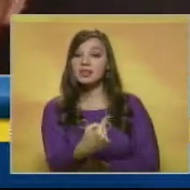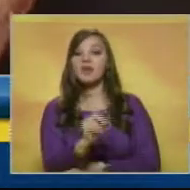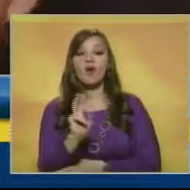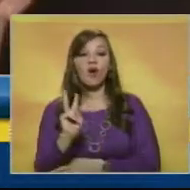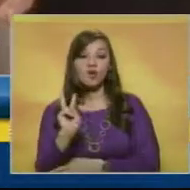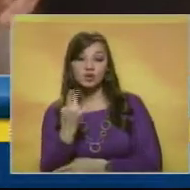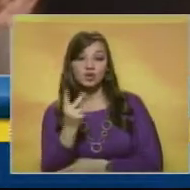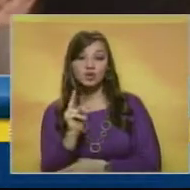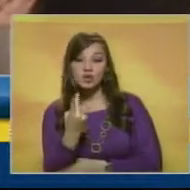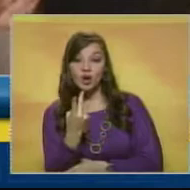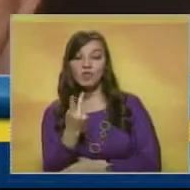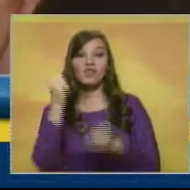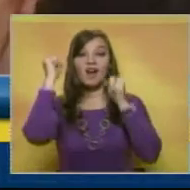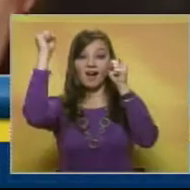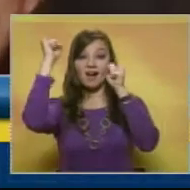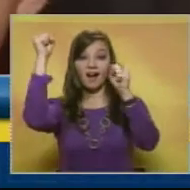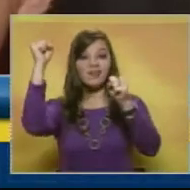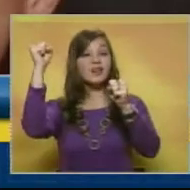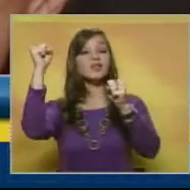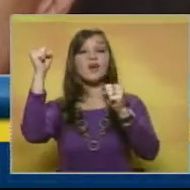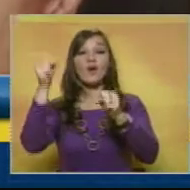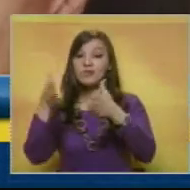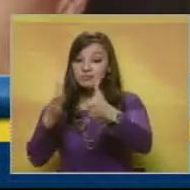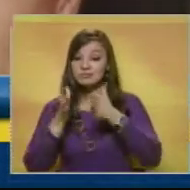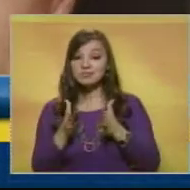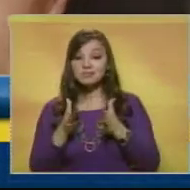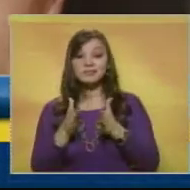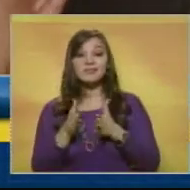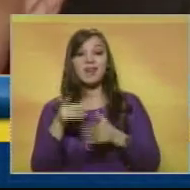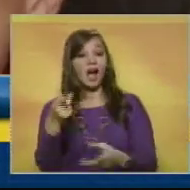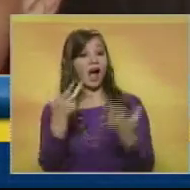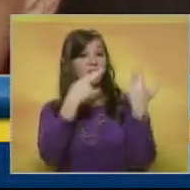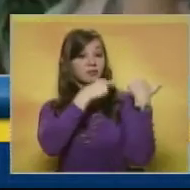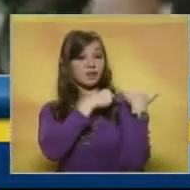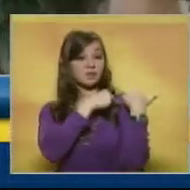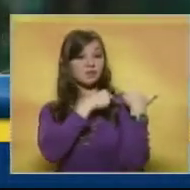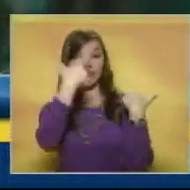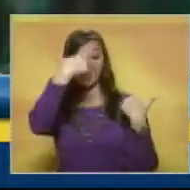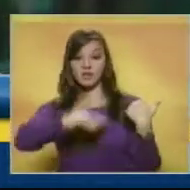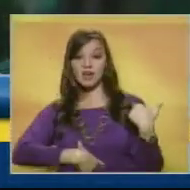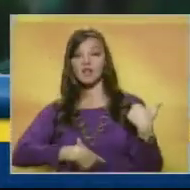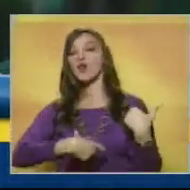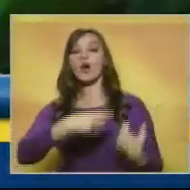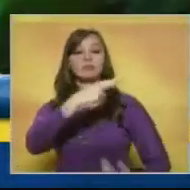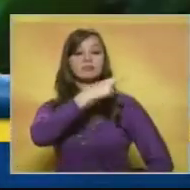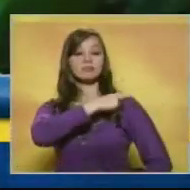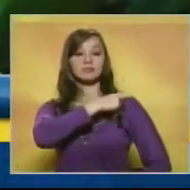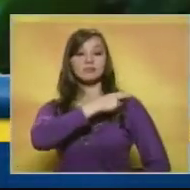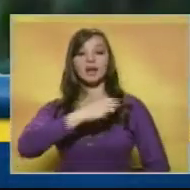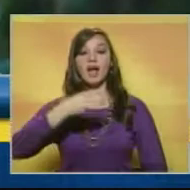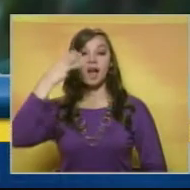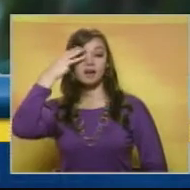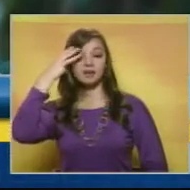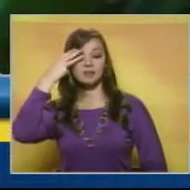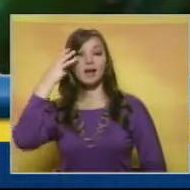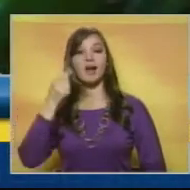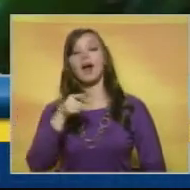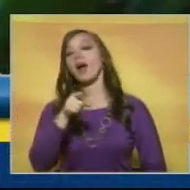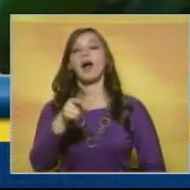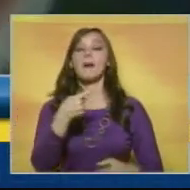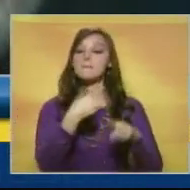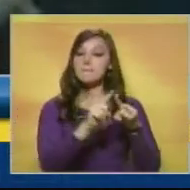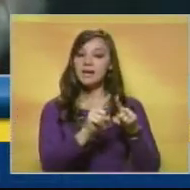doble ganador del Oscar Christoph Waltz, quien se haría cargo del personaje llamado Capitán Brown. Pero Bardem es quien maneja la